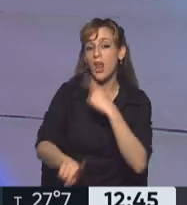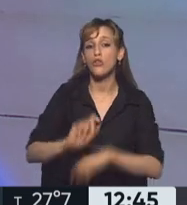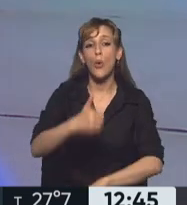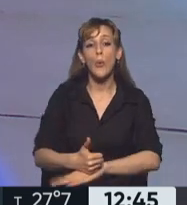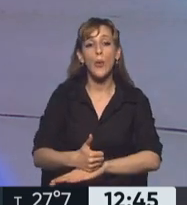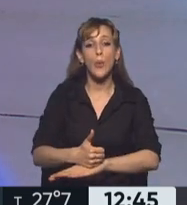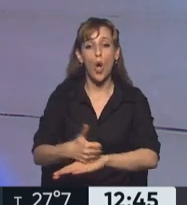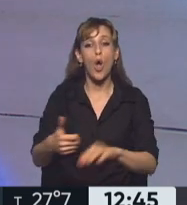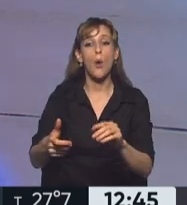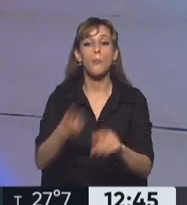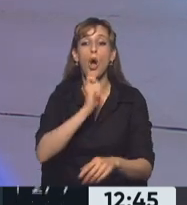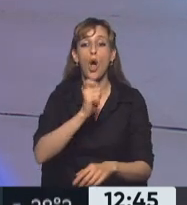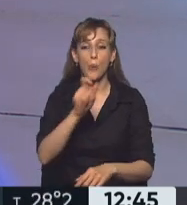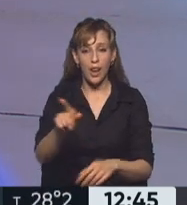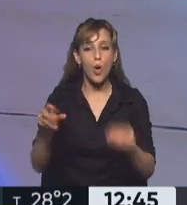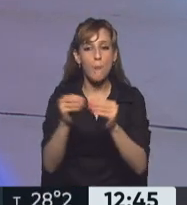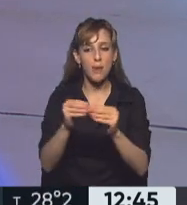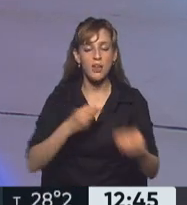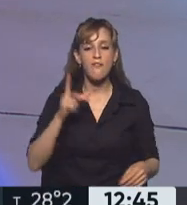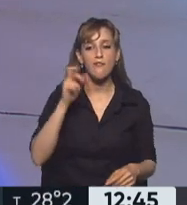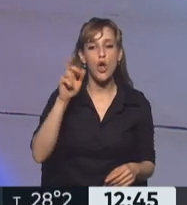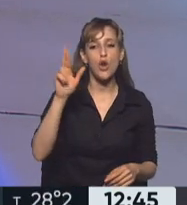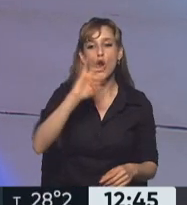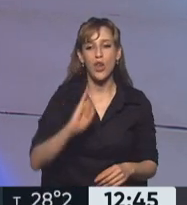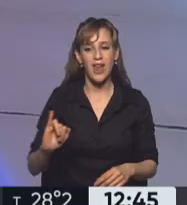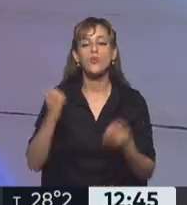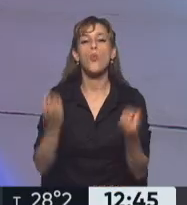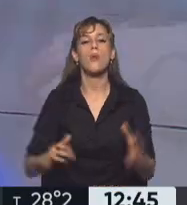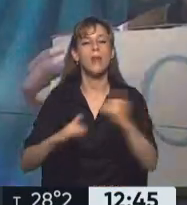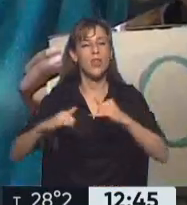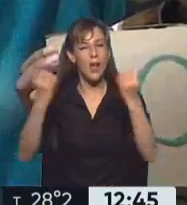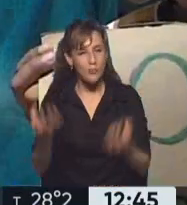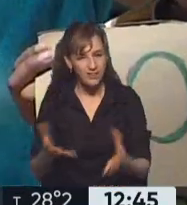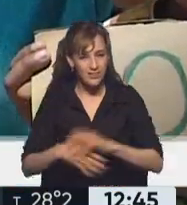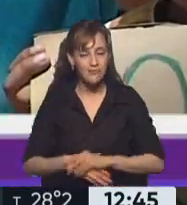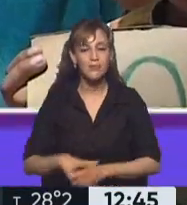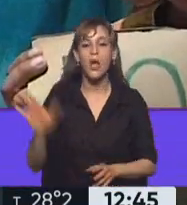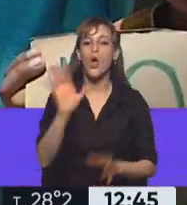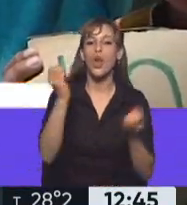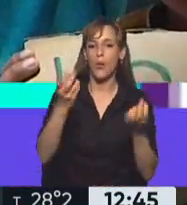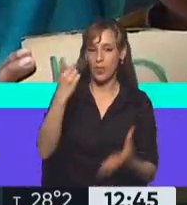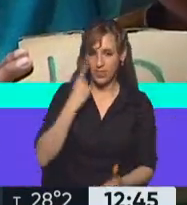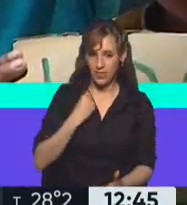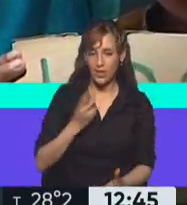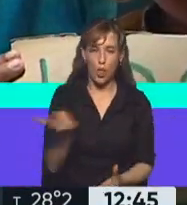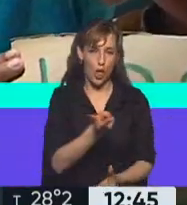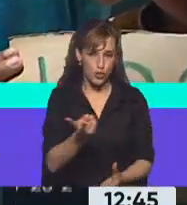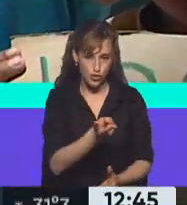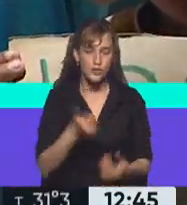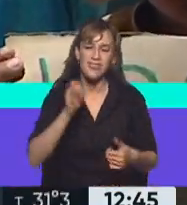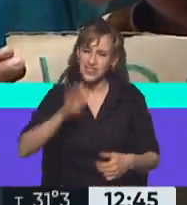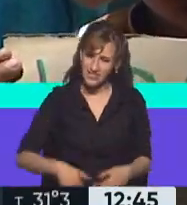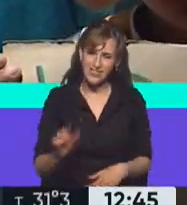está precisamente en Villa Lugano Flor Rodríguez. Flor, buen mediodía, ¿cómo estás? Buen día, Vero, buen día, Pablo. Como